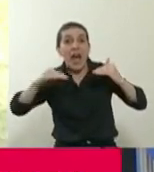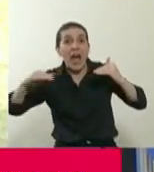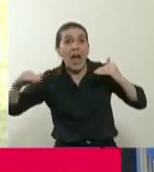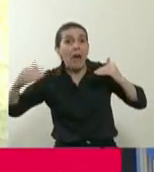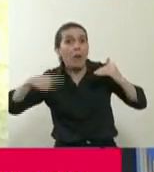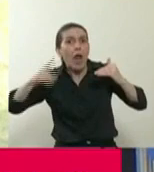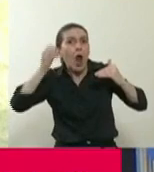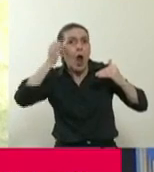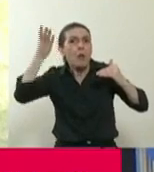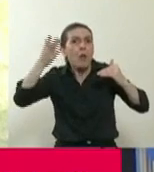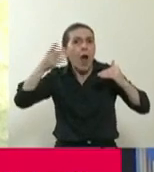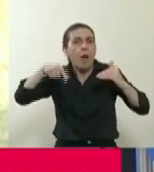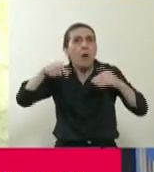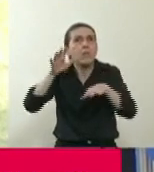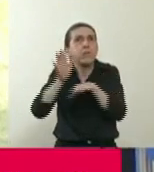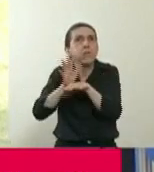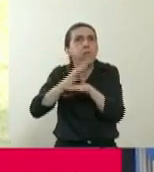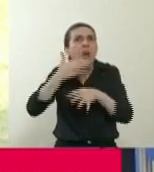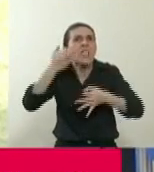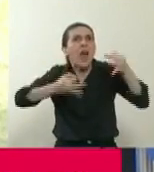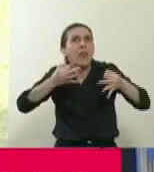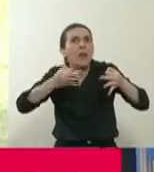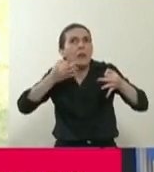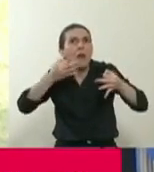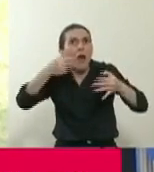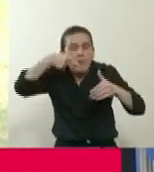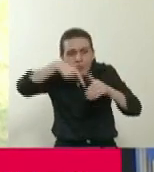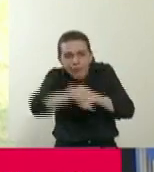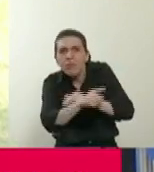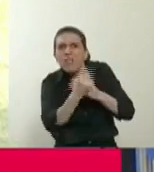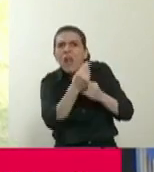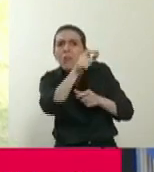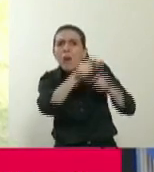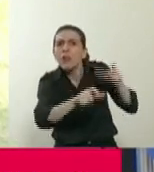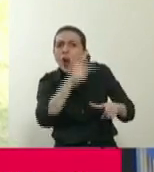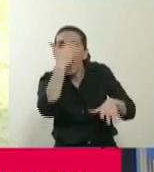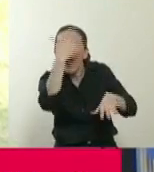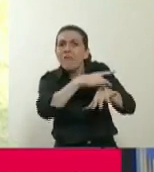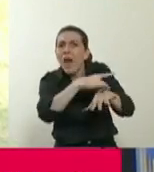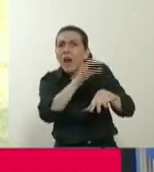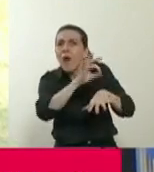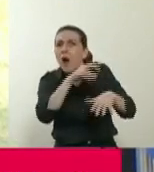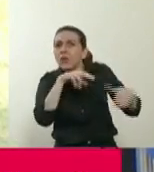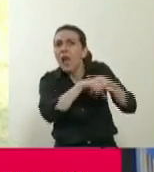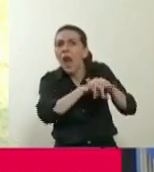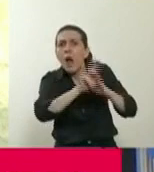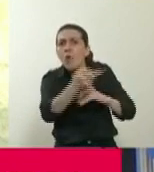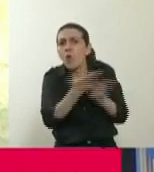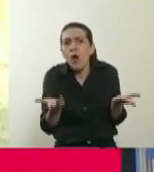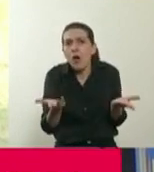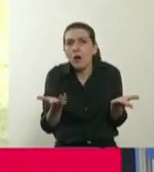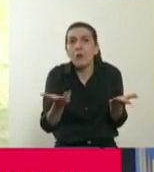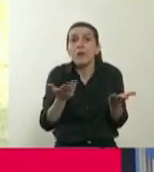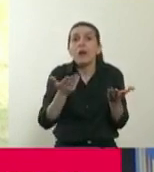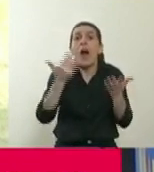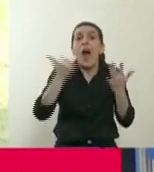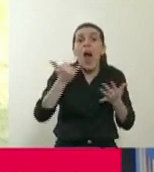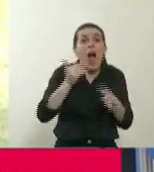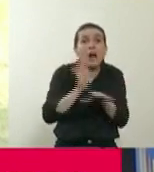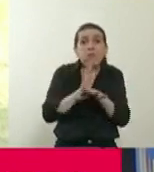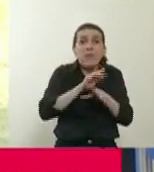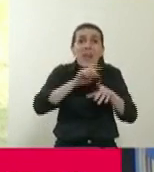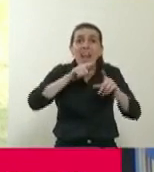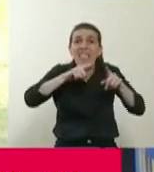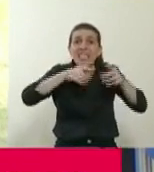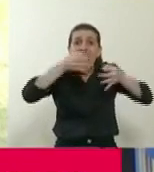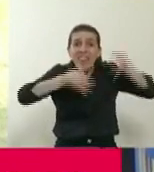vida. Hay una persona que se ha enfermado o hay una persona que se ha ido. Cada número tiene nombre y apellido,